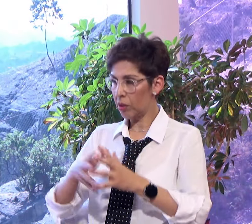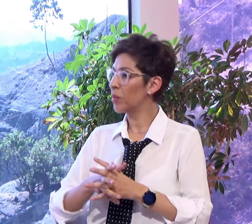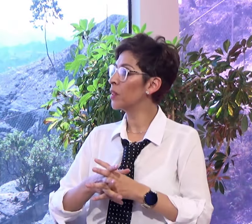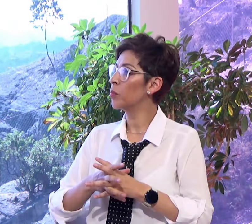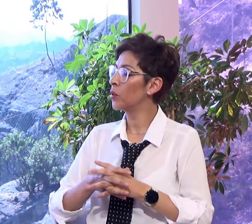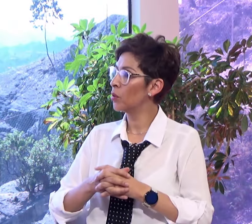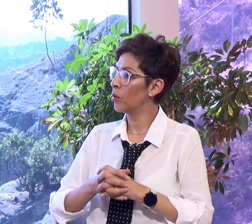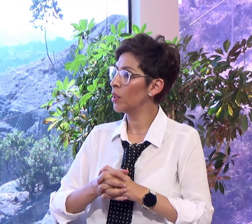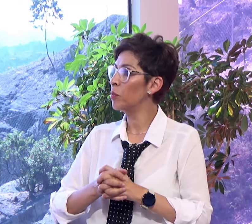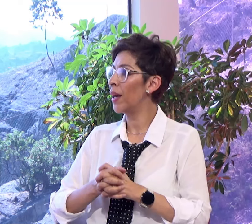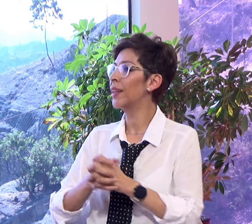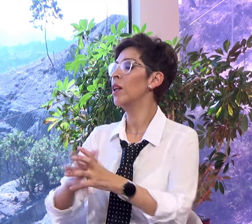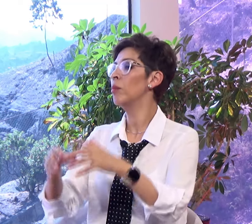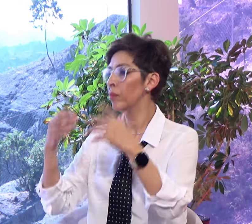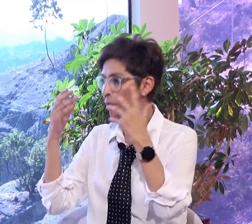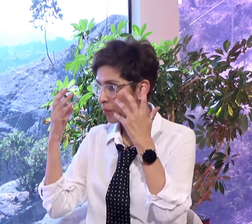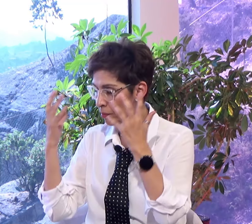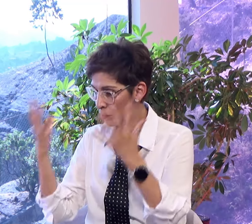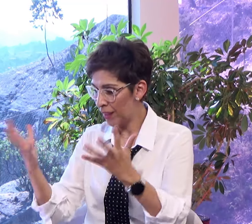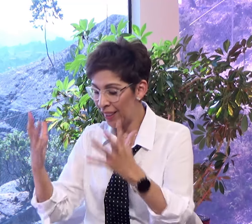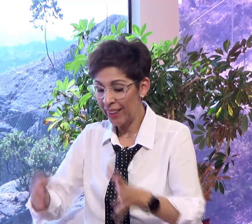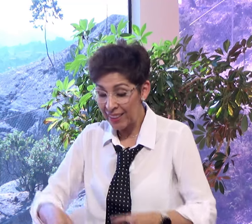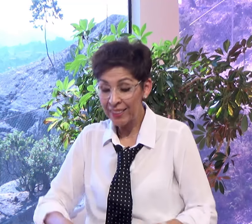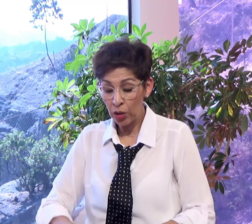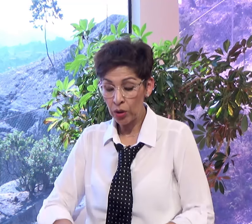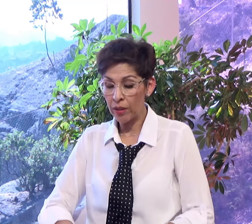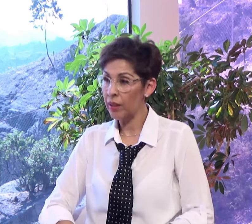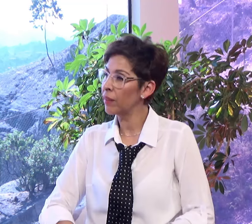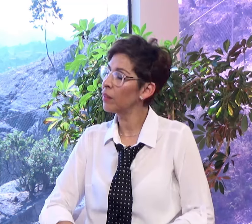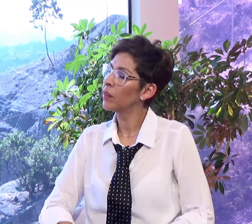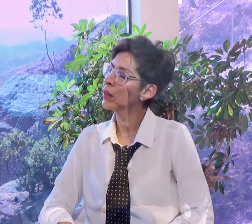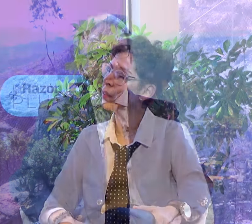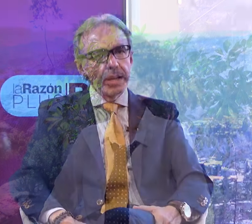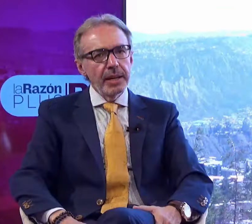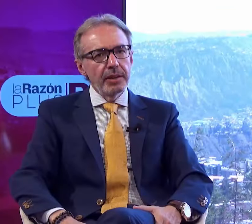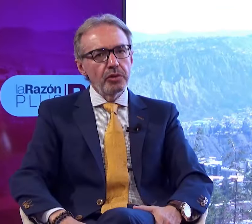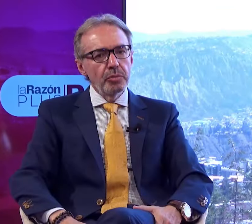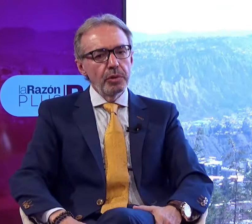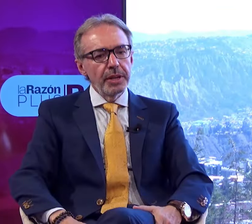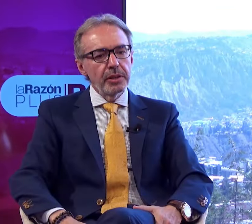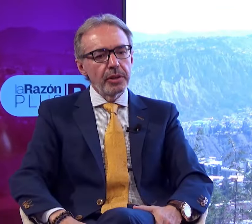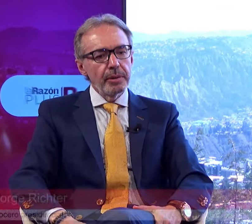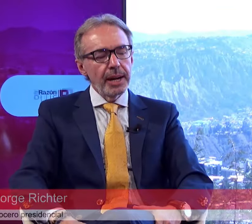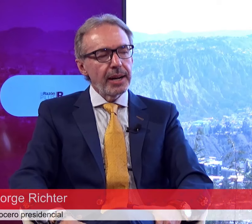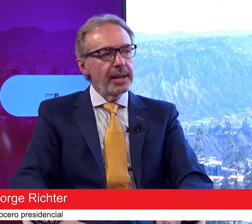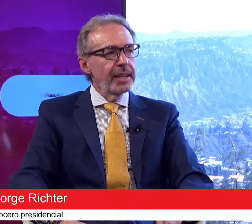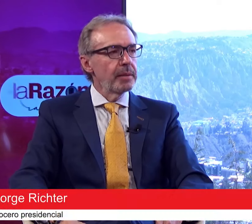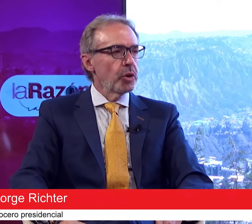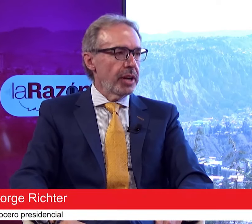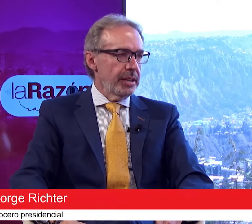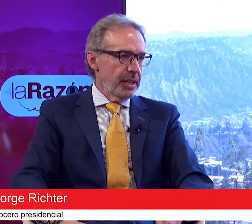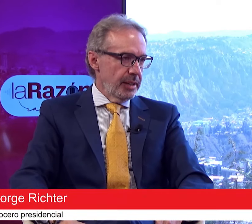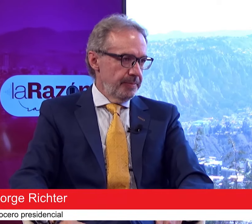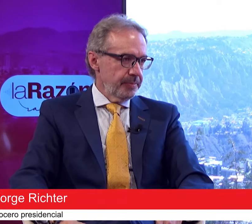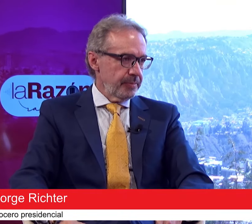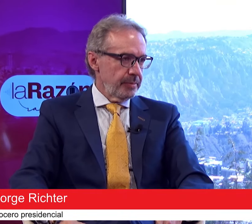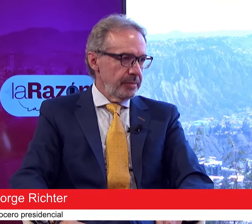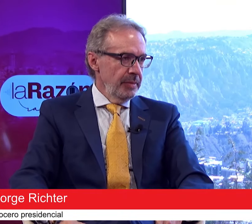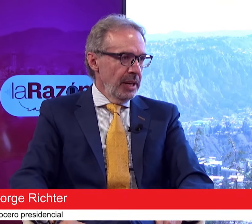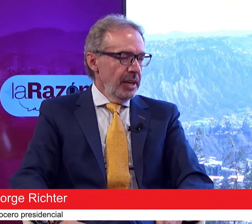estas últimas disposiciones para el analista Jorge Richter? Lo que hay es un momento de baja calidad